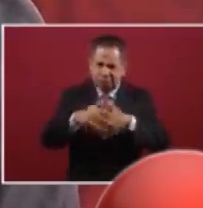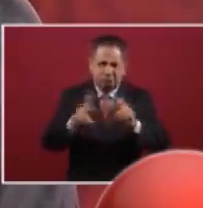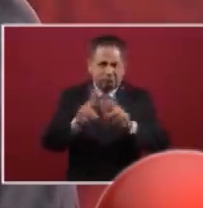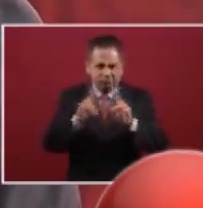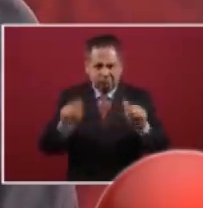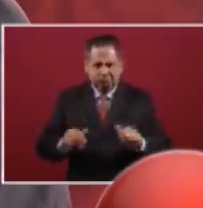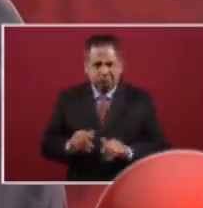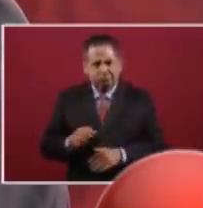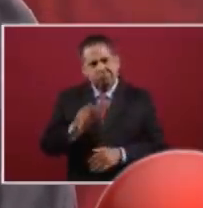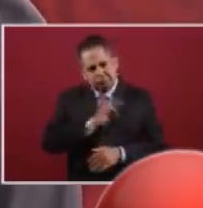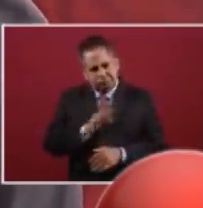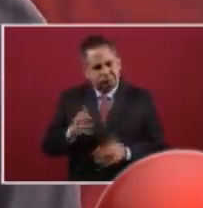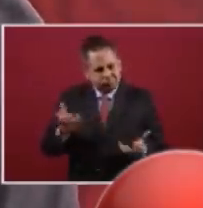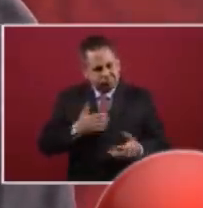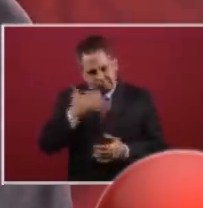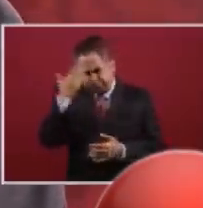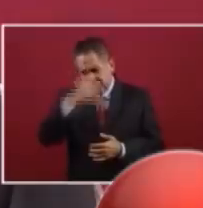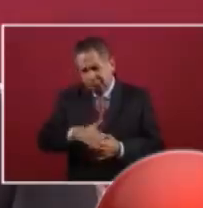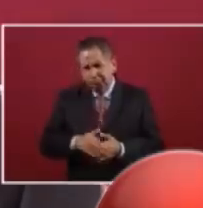evitar